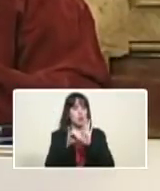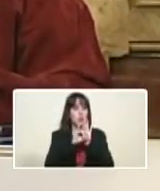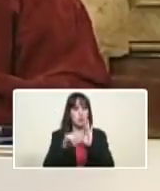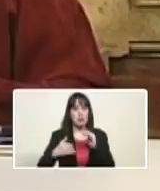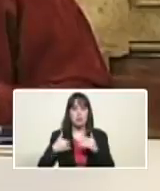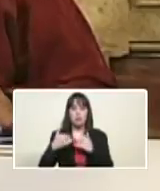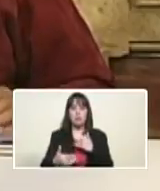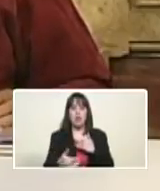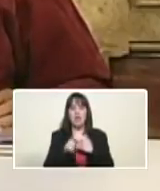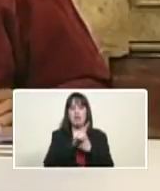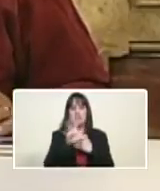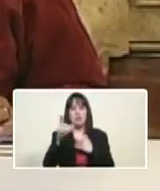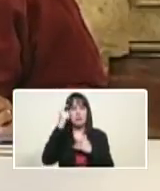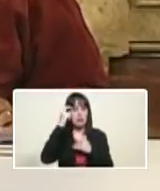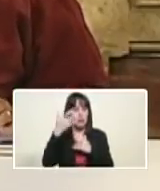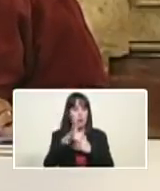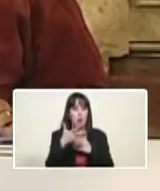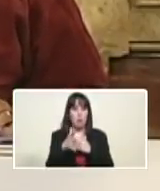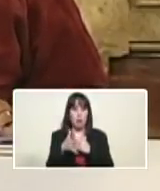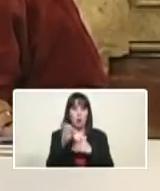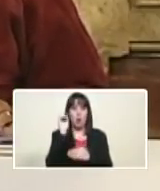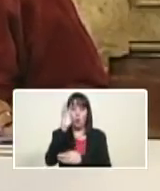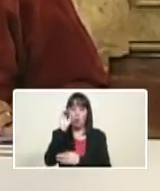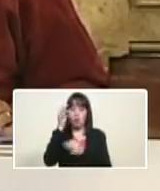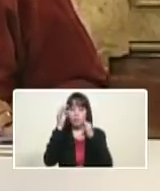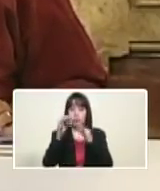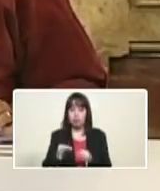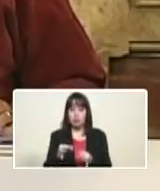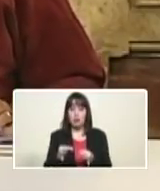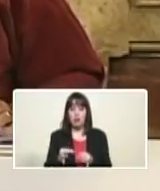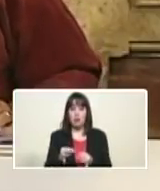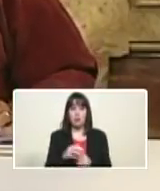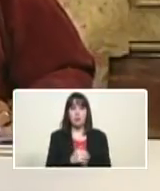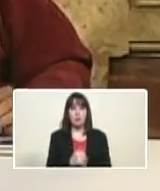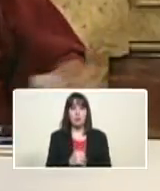tardar en 15 días. Un congreso bien representativo.